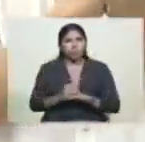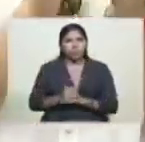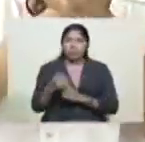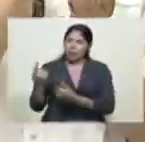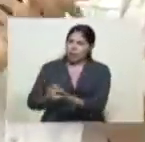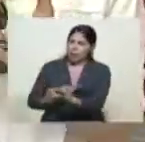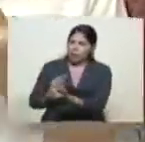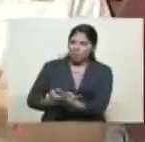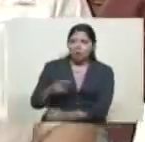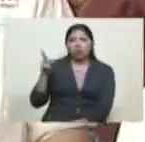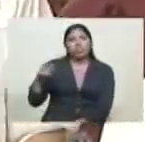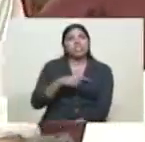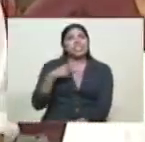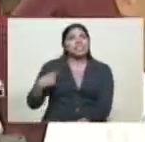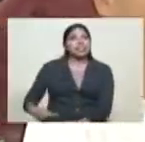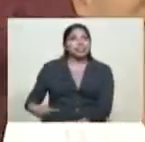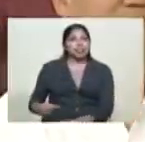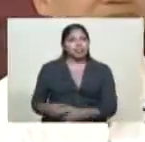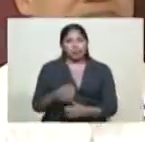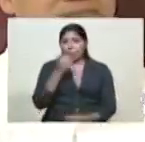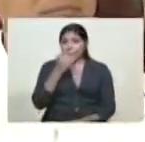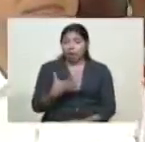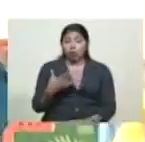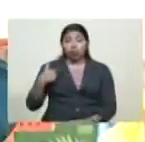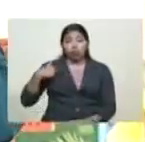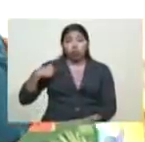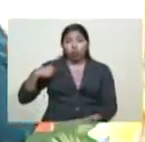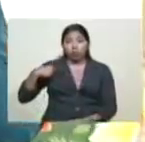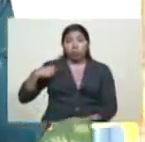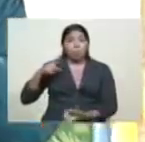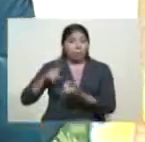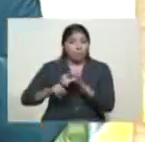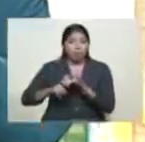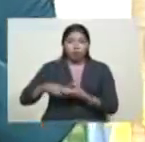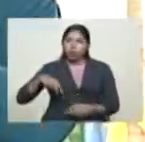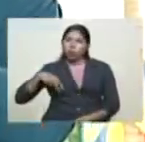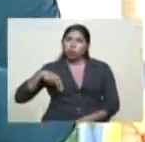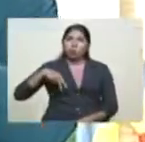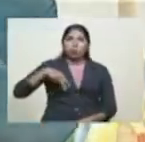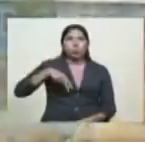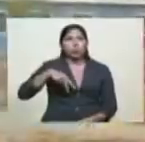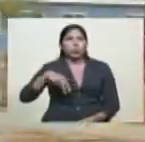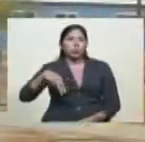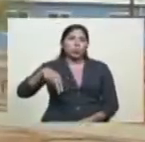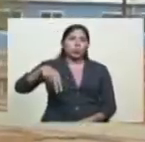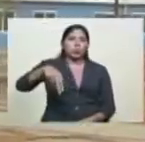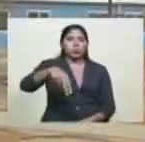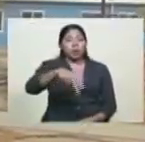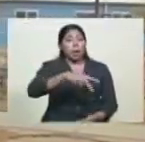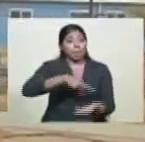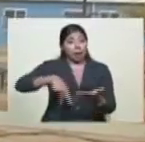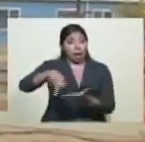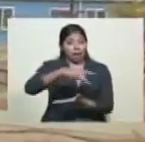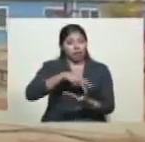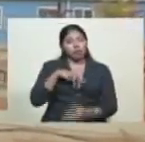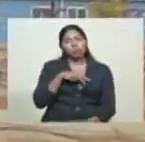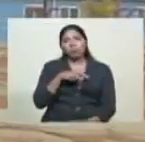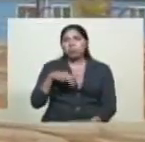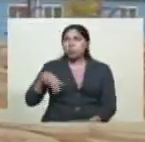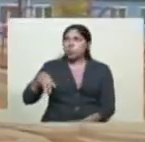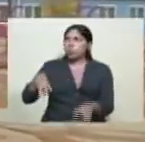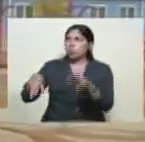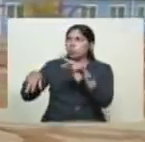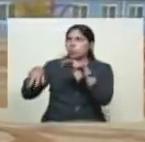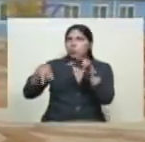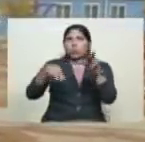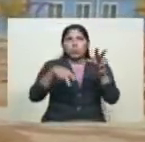República Popular China. Una hermosura. Yo venía con Cilia caminando en la Plaza Central, una hermosura. Y le